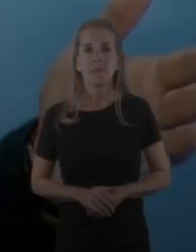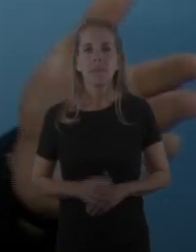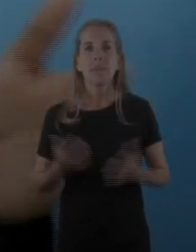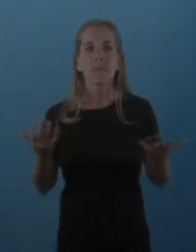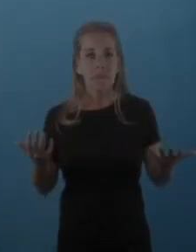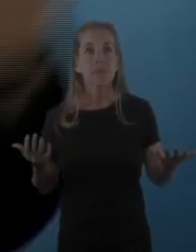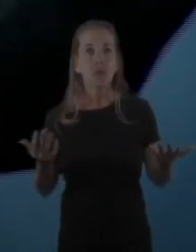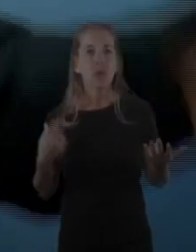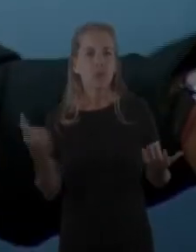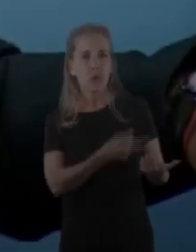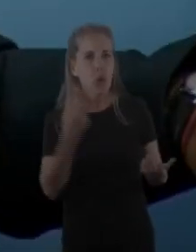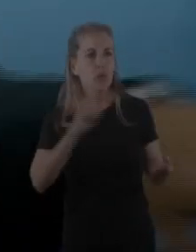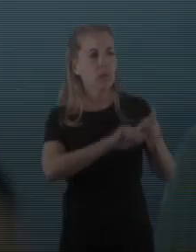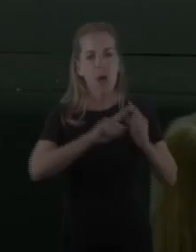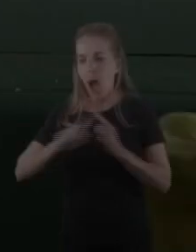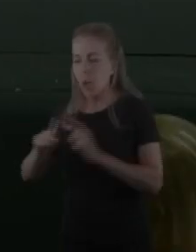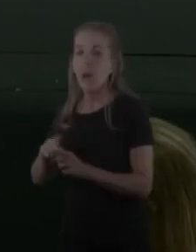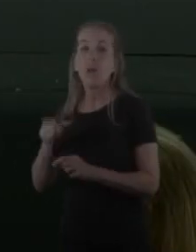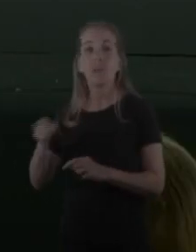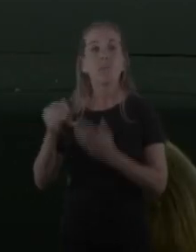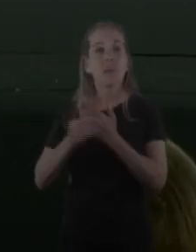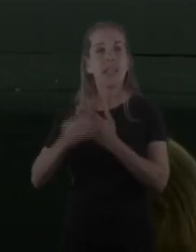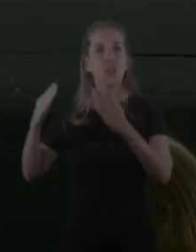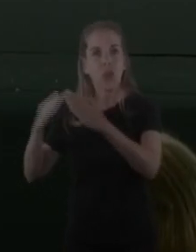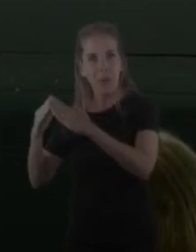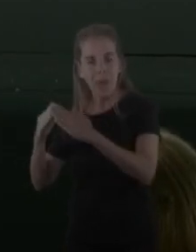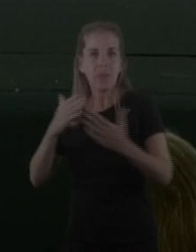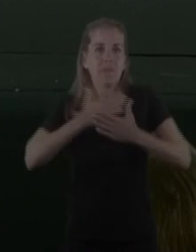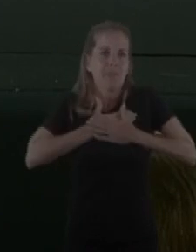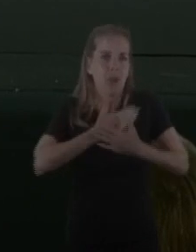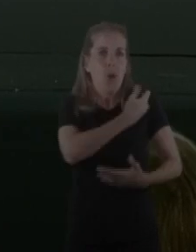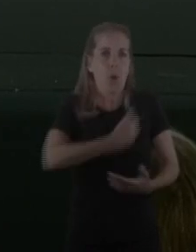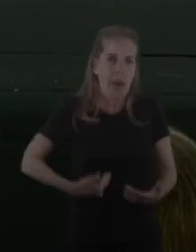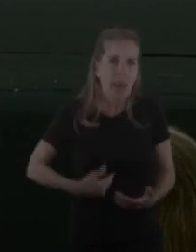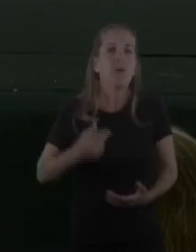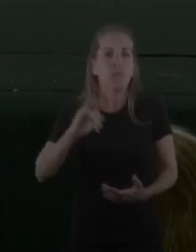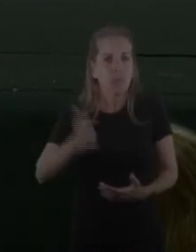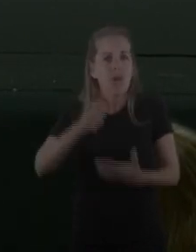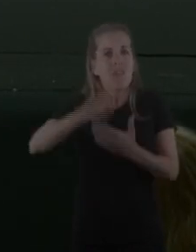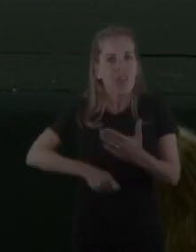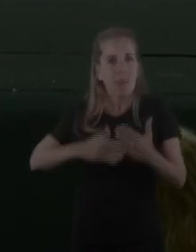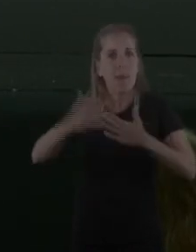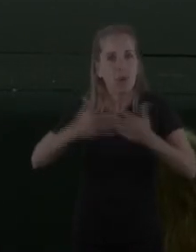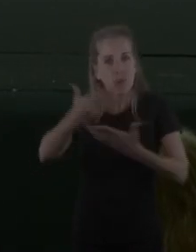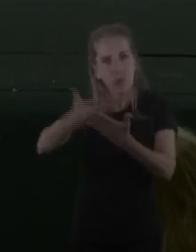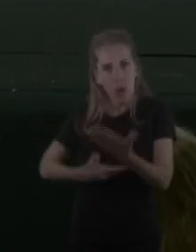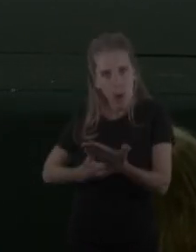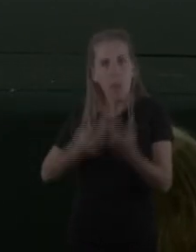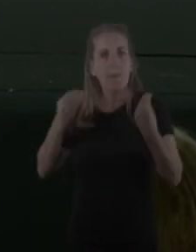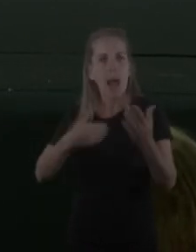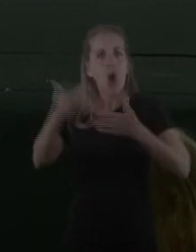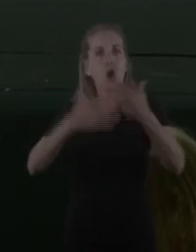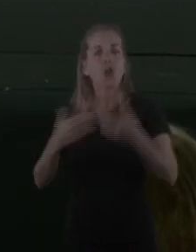firmamos un acuerdo acá, el ministro de Vivienda, mi querido gobernador, para la construcción de 663 casas